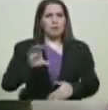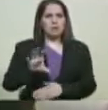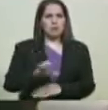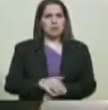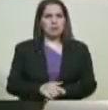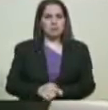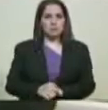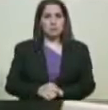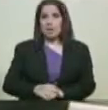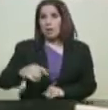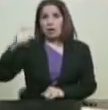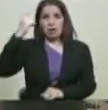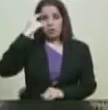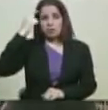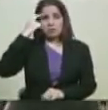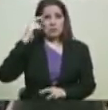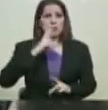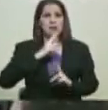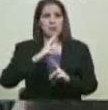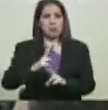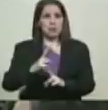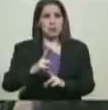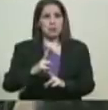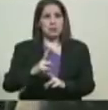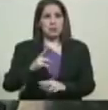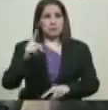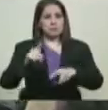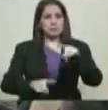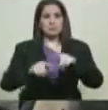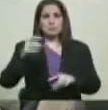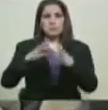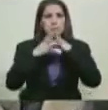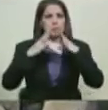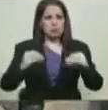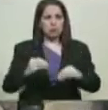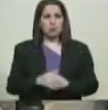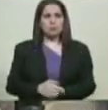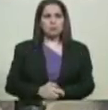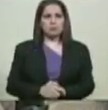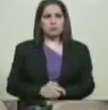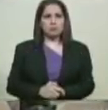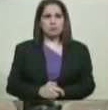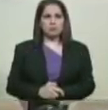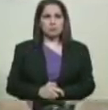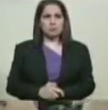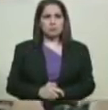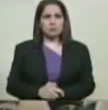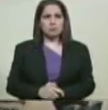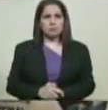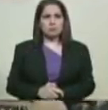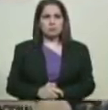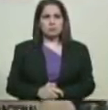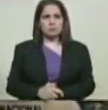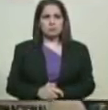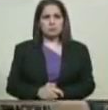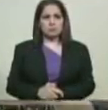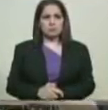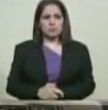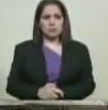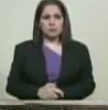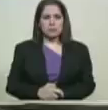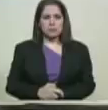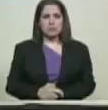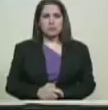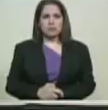No saben lo que sería la respuesta de la Fuerza Armada Nacional Bolivariana como un todo con el pueblo, frente a alguna intentona de